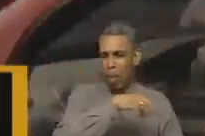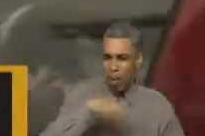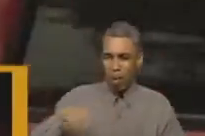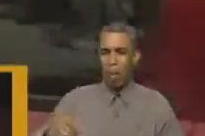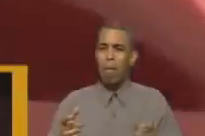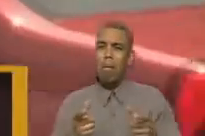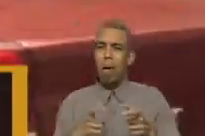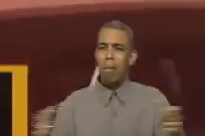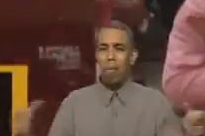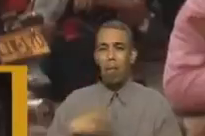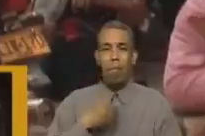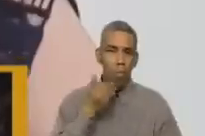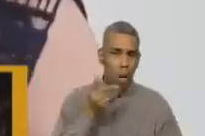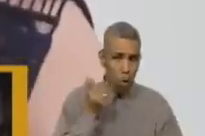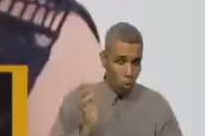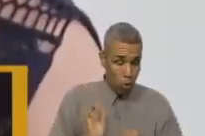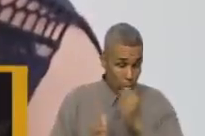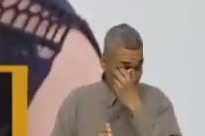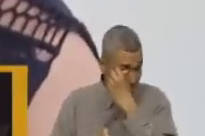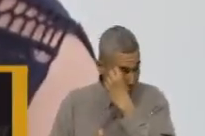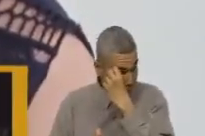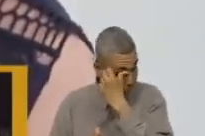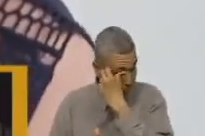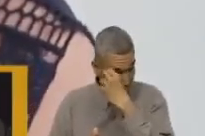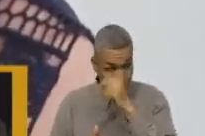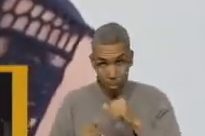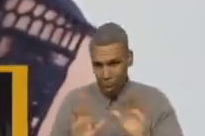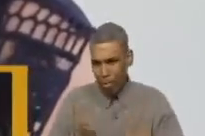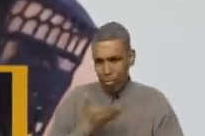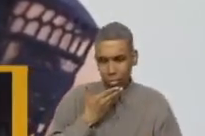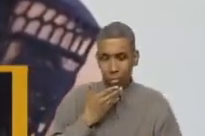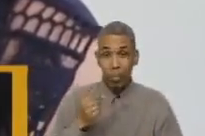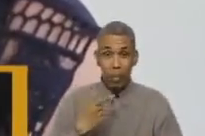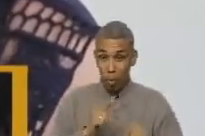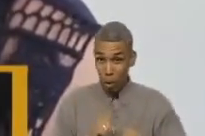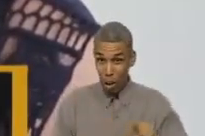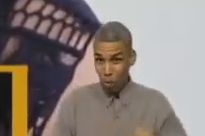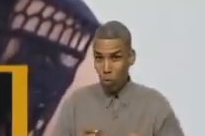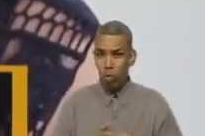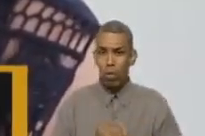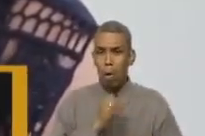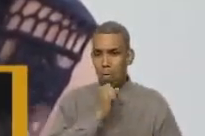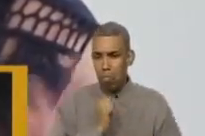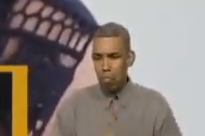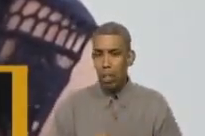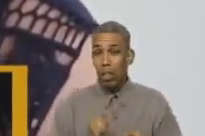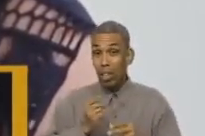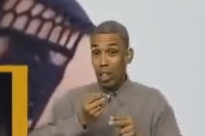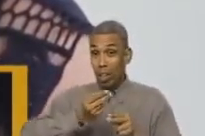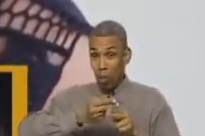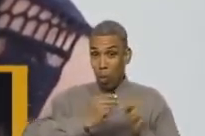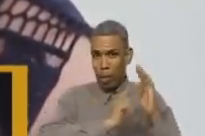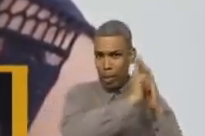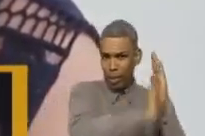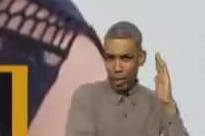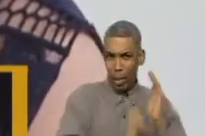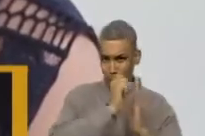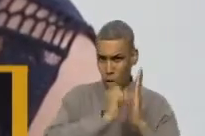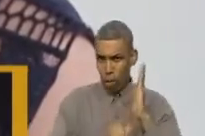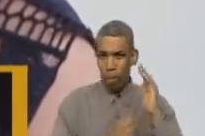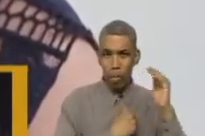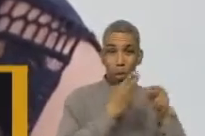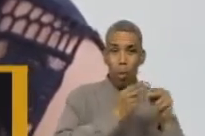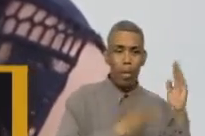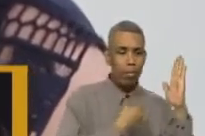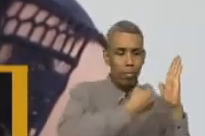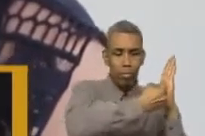no reclama el subsidio. Los adultos mayores que de pronto lleven dos meses sin haber reclamado el